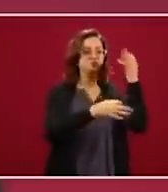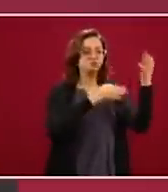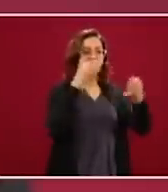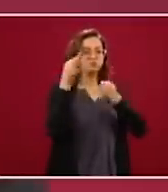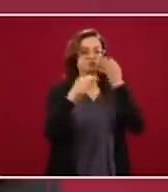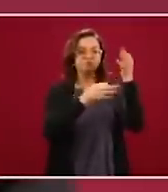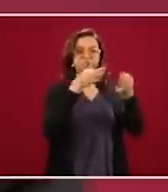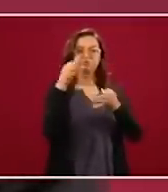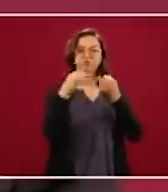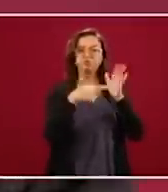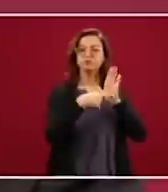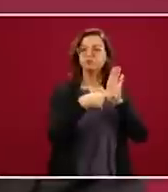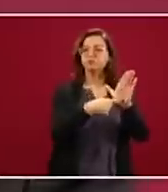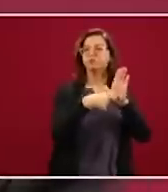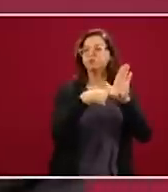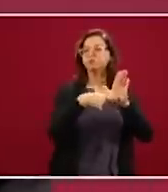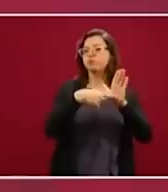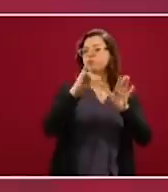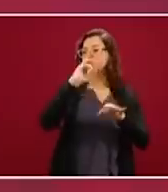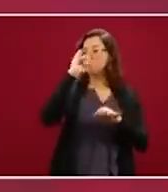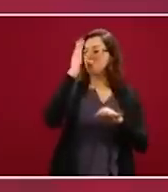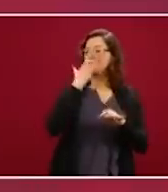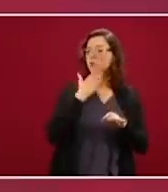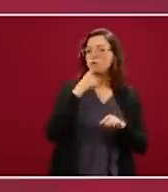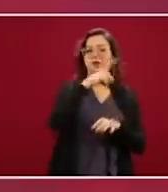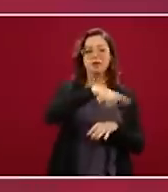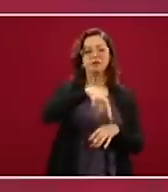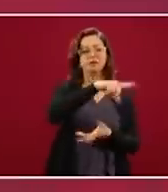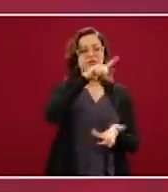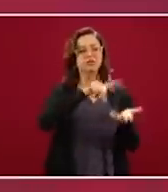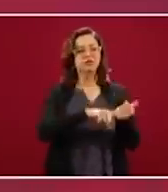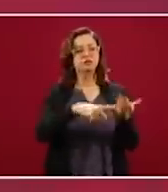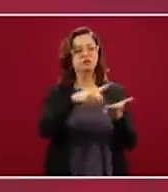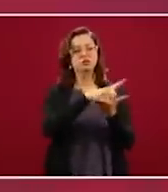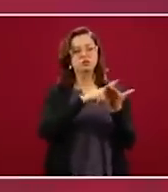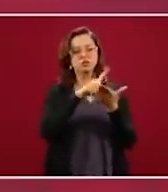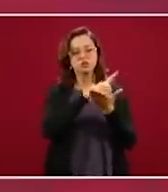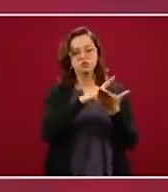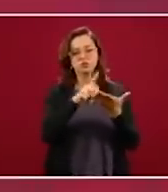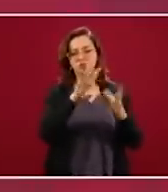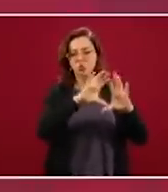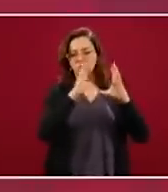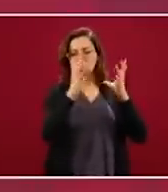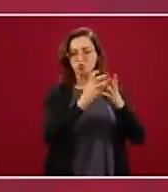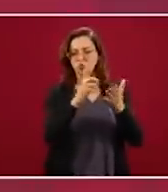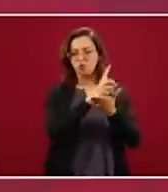proyectando una imagen de que ese mundo de las drogas,